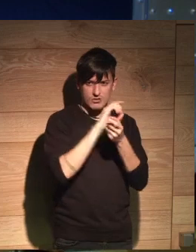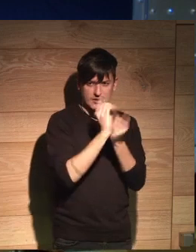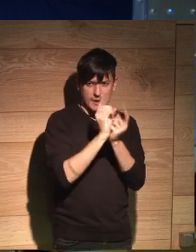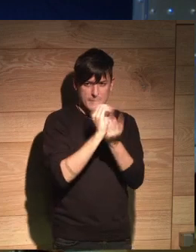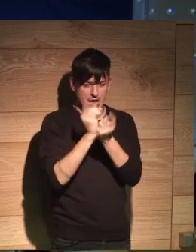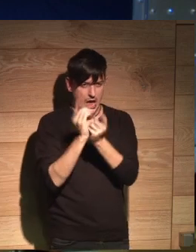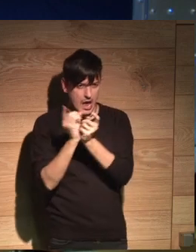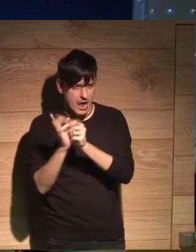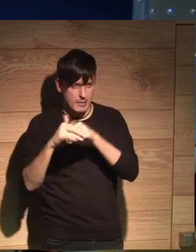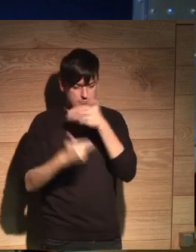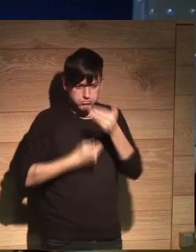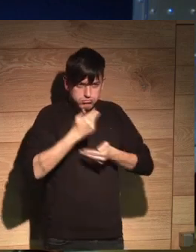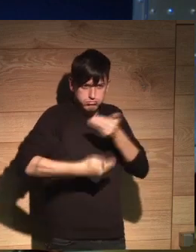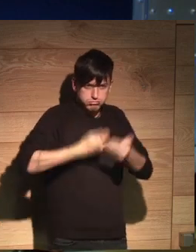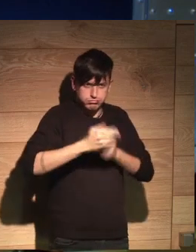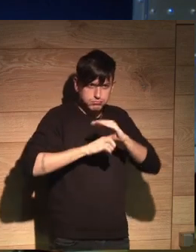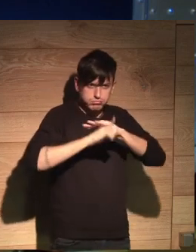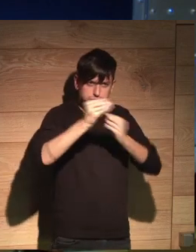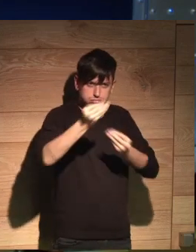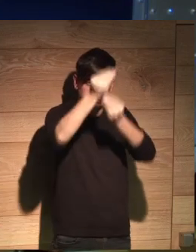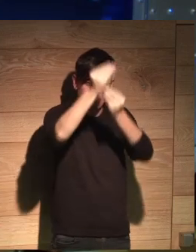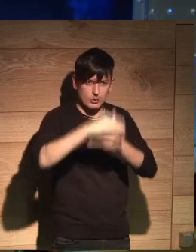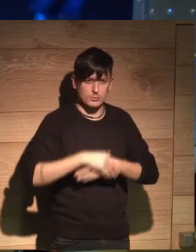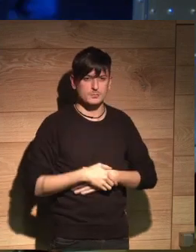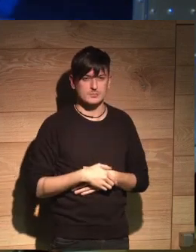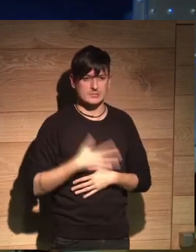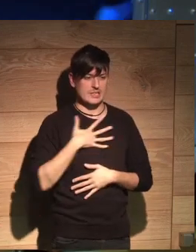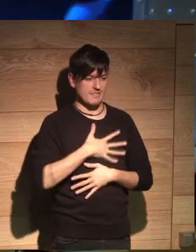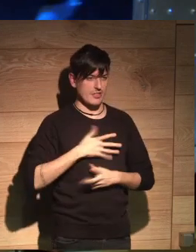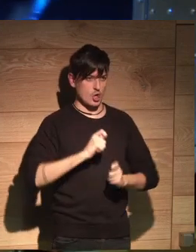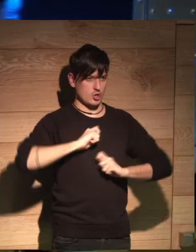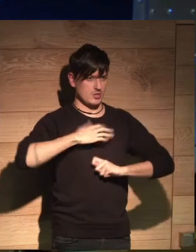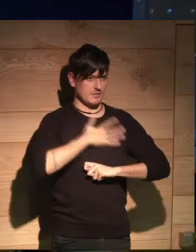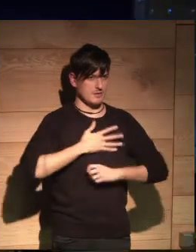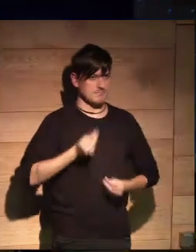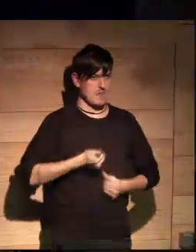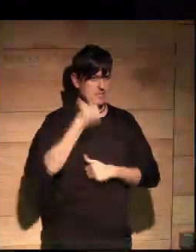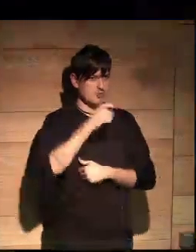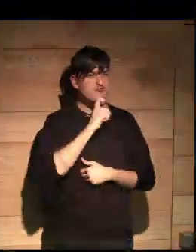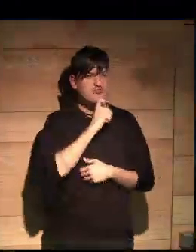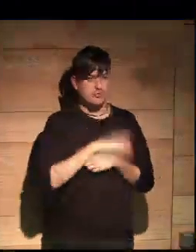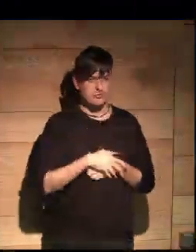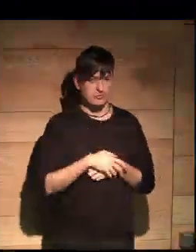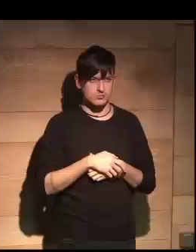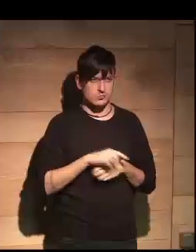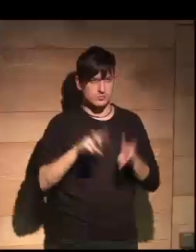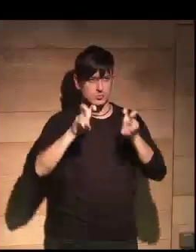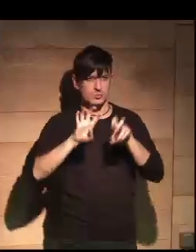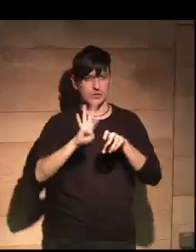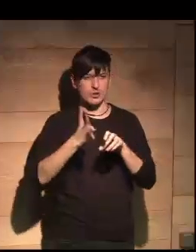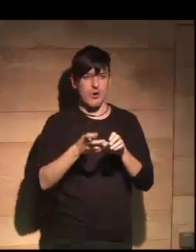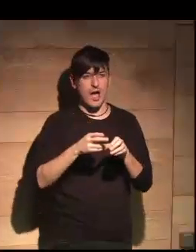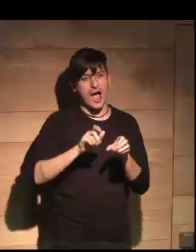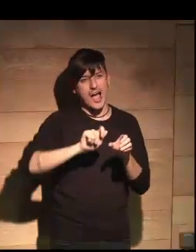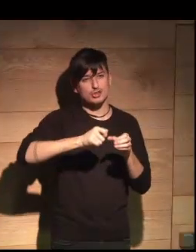más rendimiento, para obtener mayores satisfacciones. El cuarto capítulo se llama Anchoas sómicas y